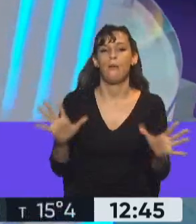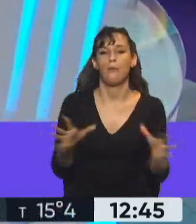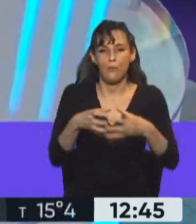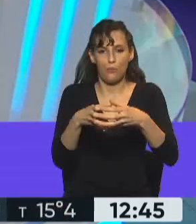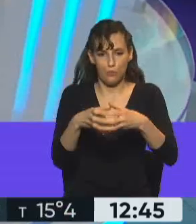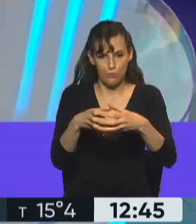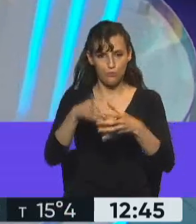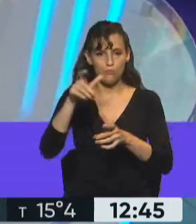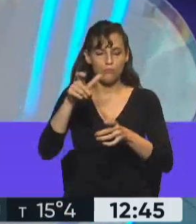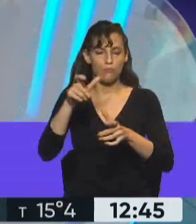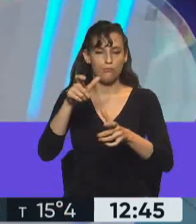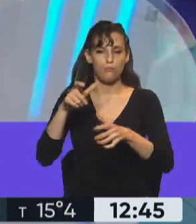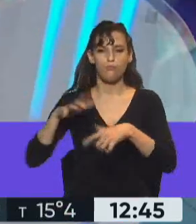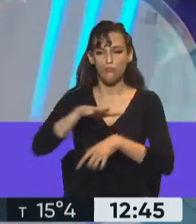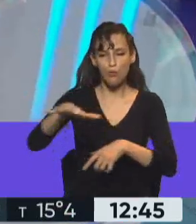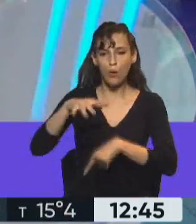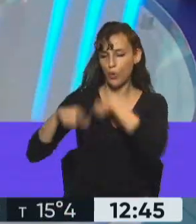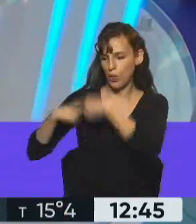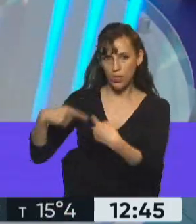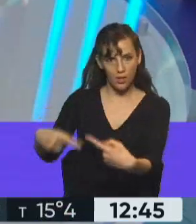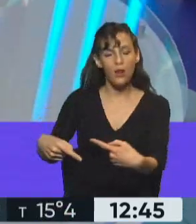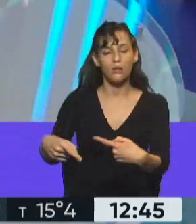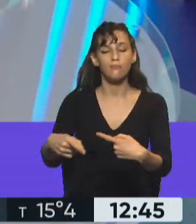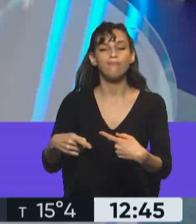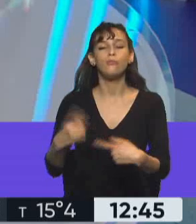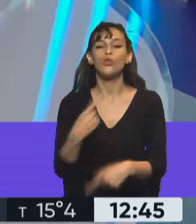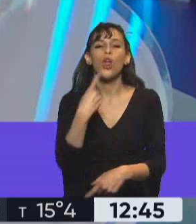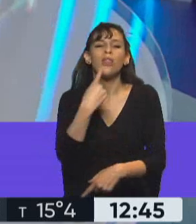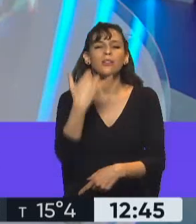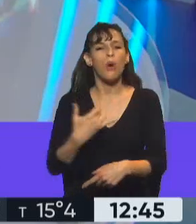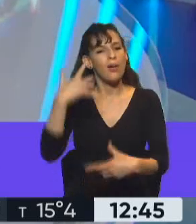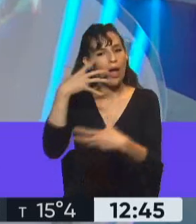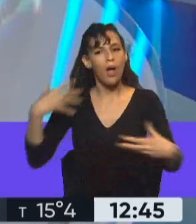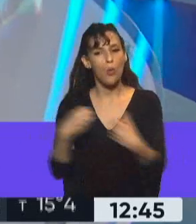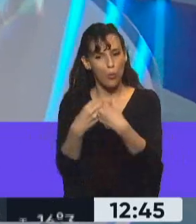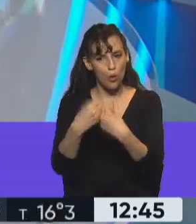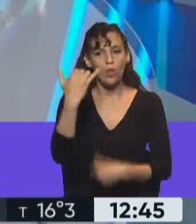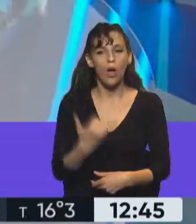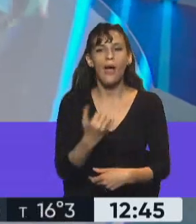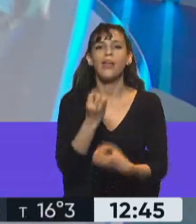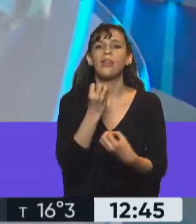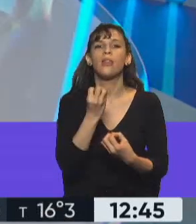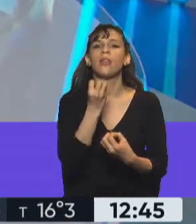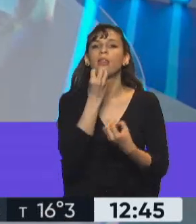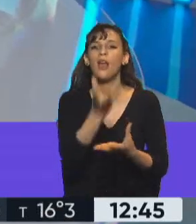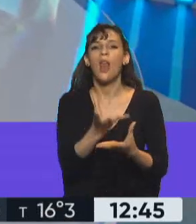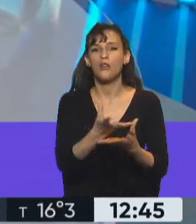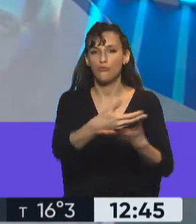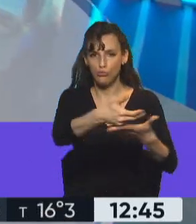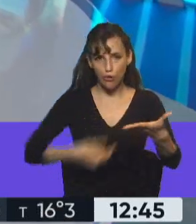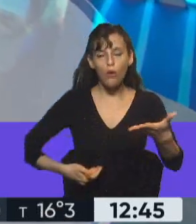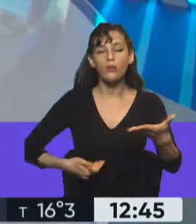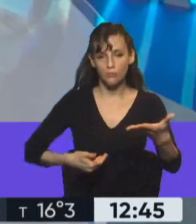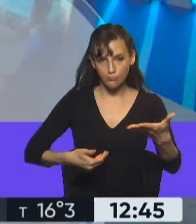sí mismo esta normativa internacional. Nosotros hablamos que tenemos tratados, que tenemos declaraciones, la Declaración de Naciones Unidas sobre los derechos